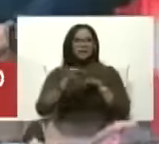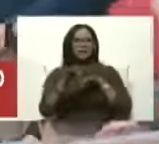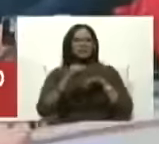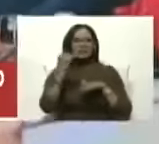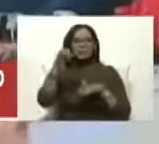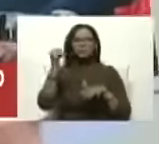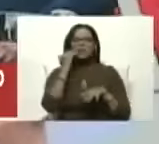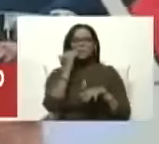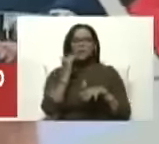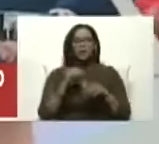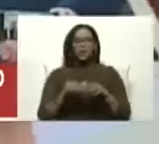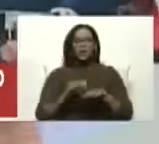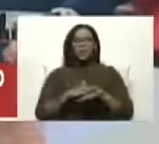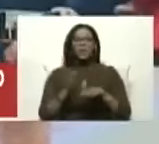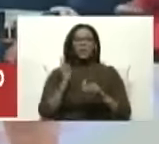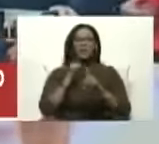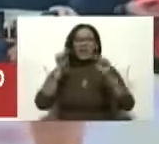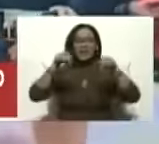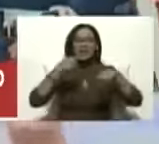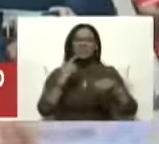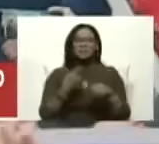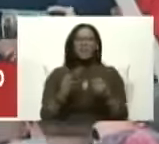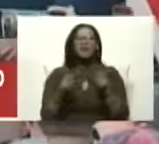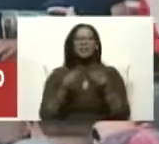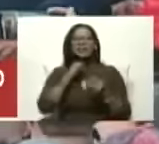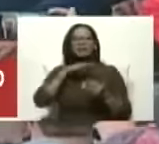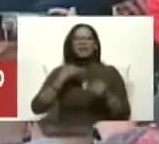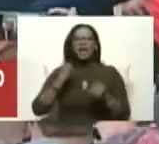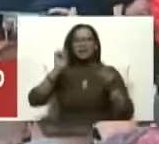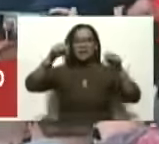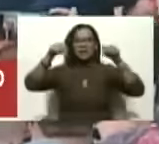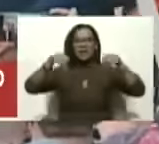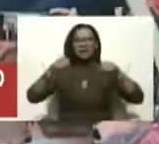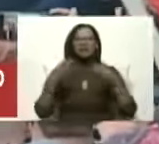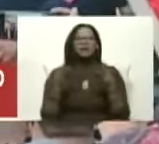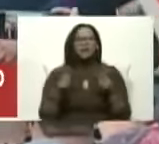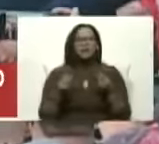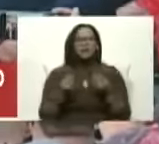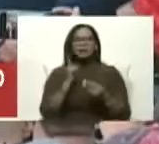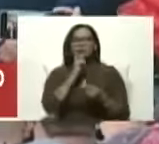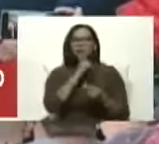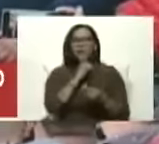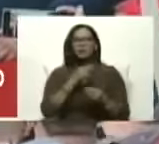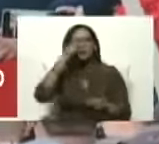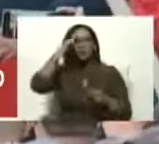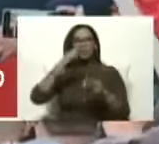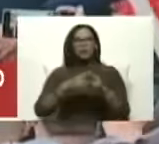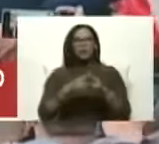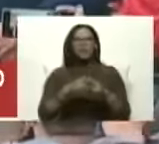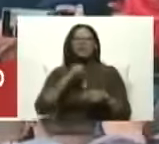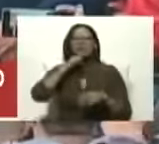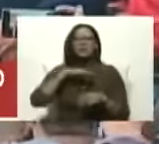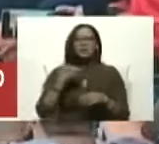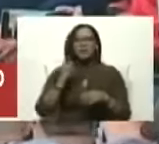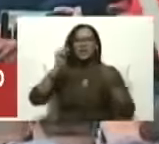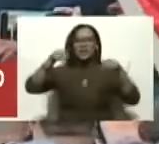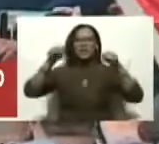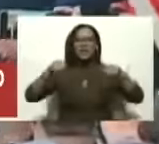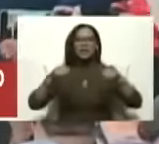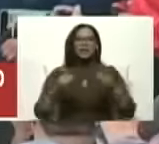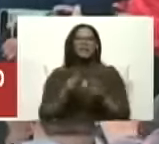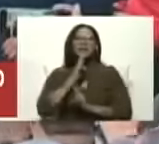Zamora, porque desde acá le decimos: bastante historia hay acá, bastante nombre y honor histórico hay acá